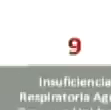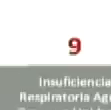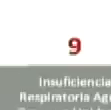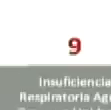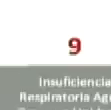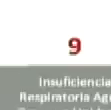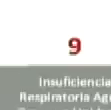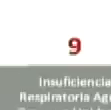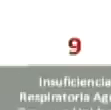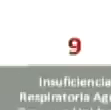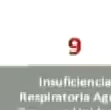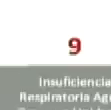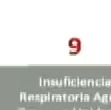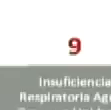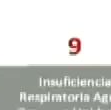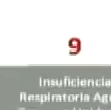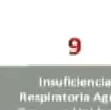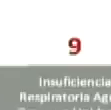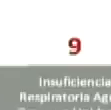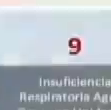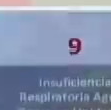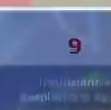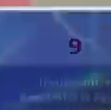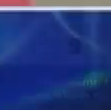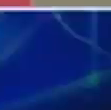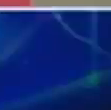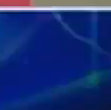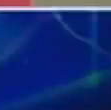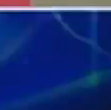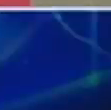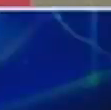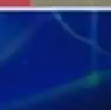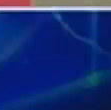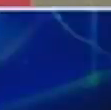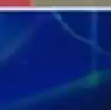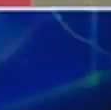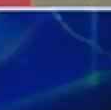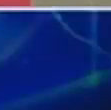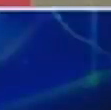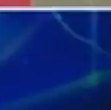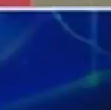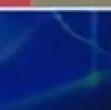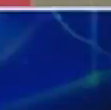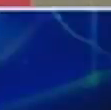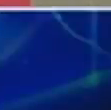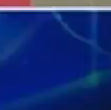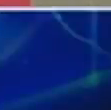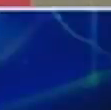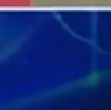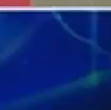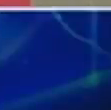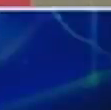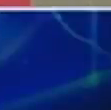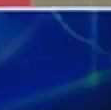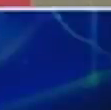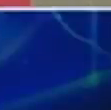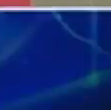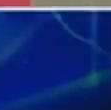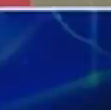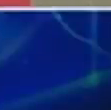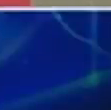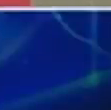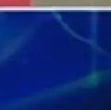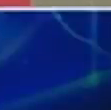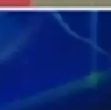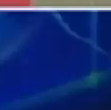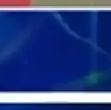la relevancia de que nosotros hagamos pesquisaje masivo para sobre todo detectar estos casos asintomáticos que